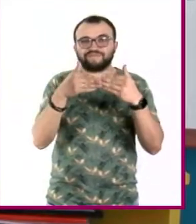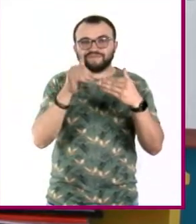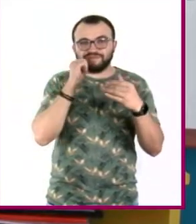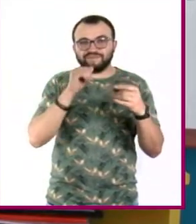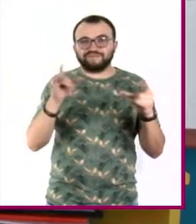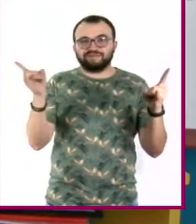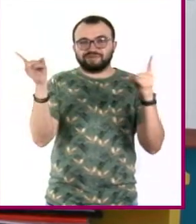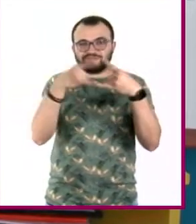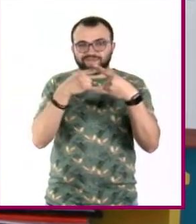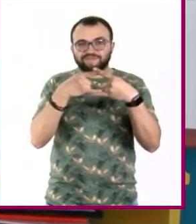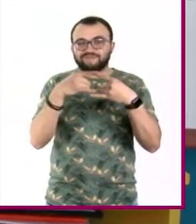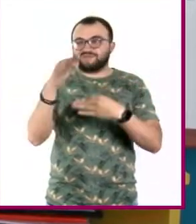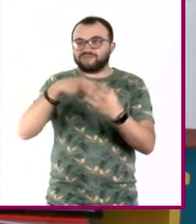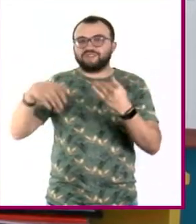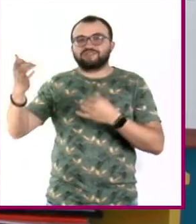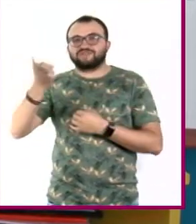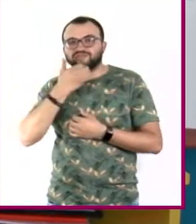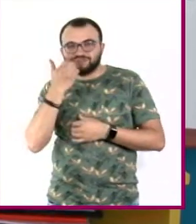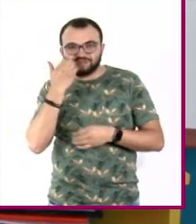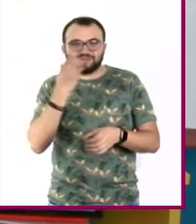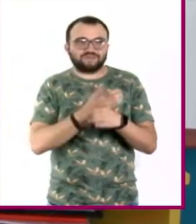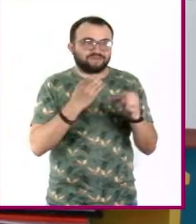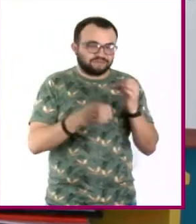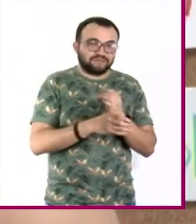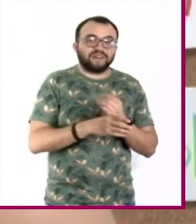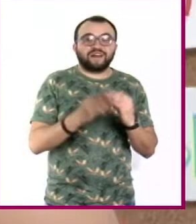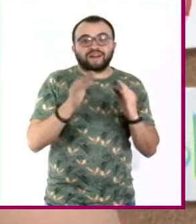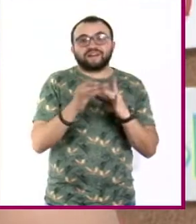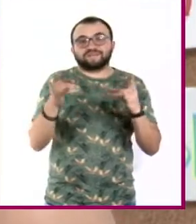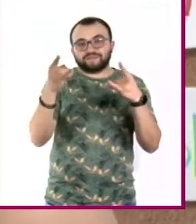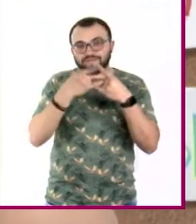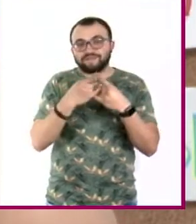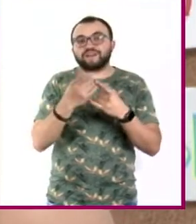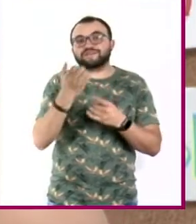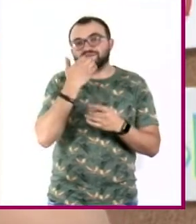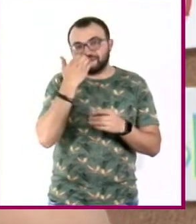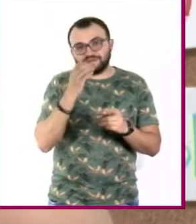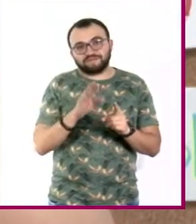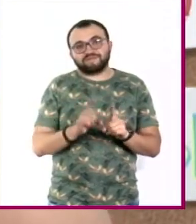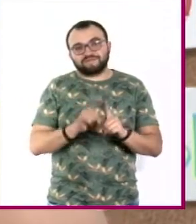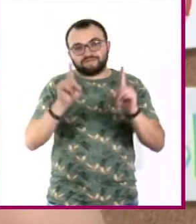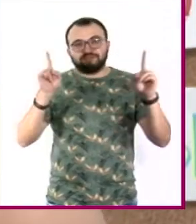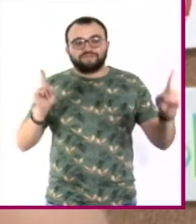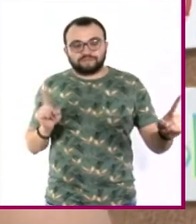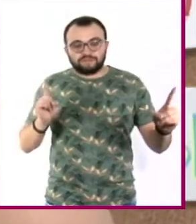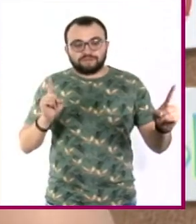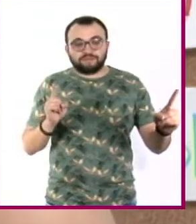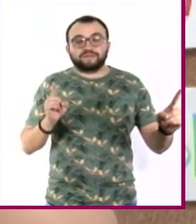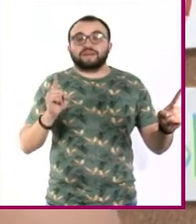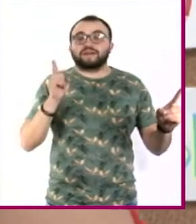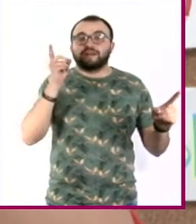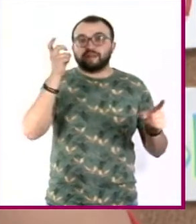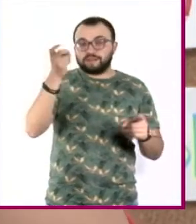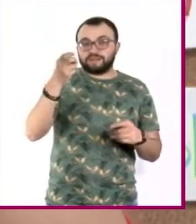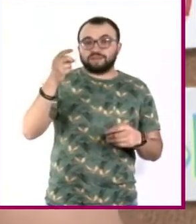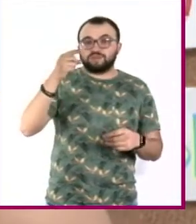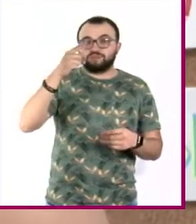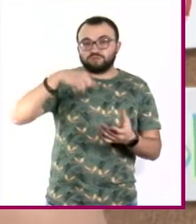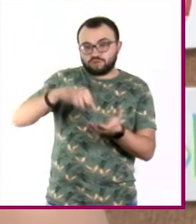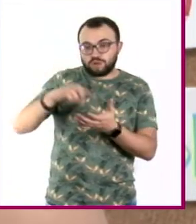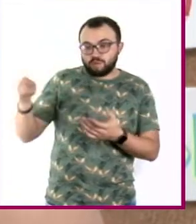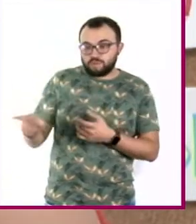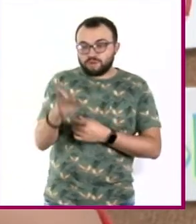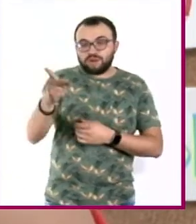lados provocó el cierre de las escuelas y las clases a distancia. En las zonas rurales han padecido desde siempre un aislamiento, incluso antes